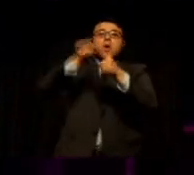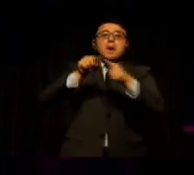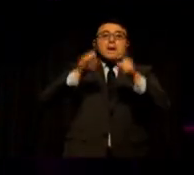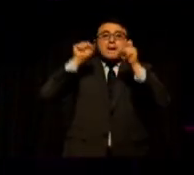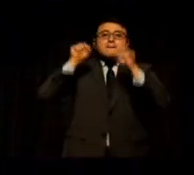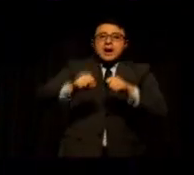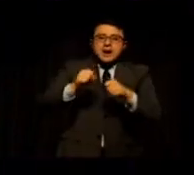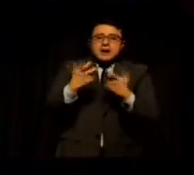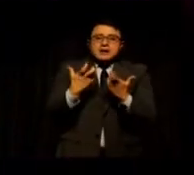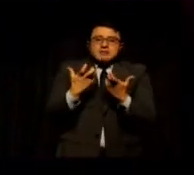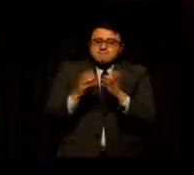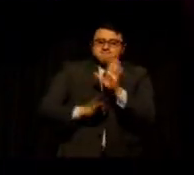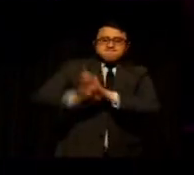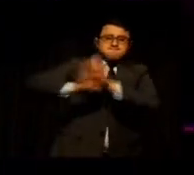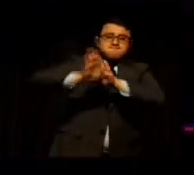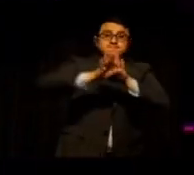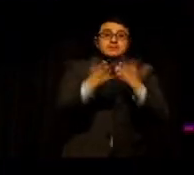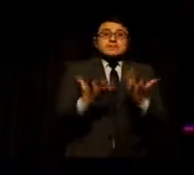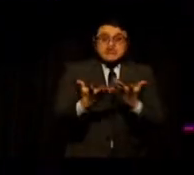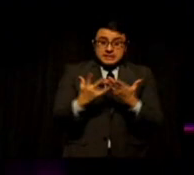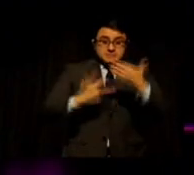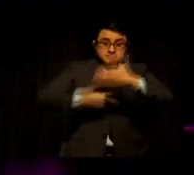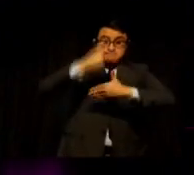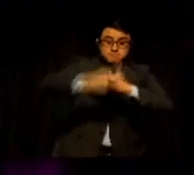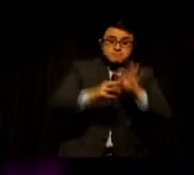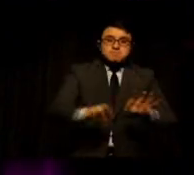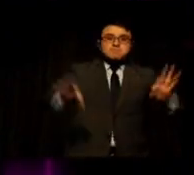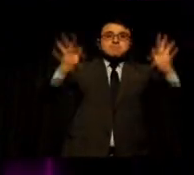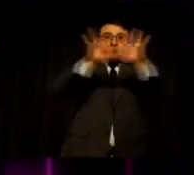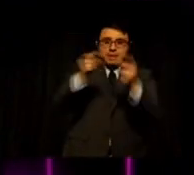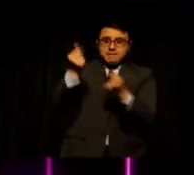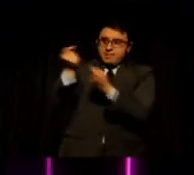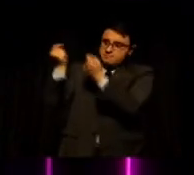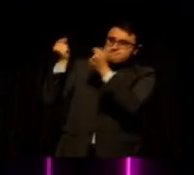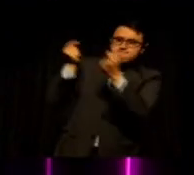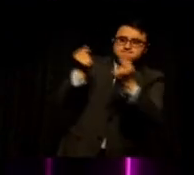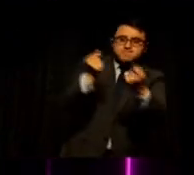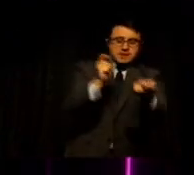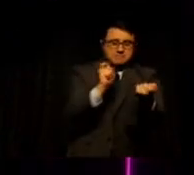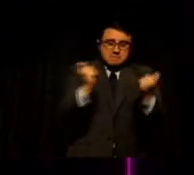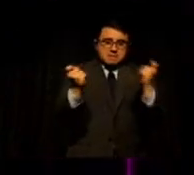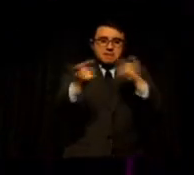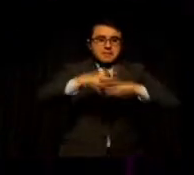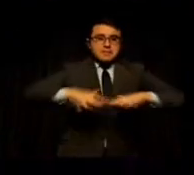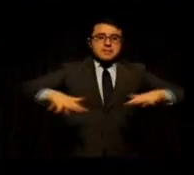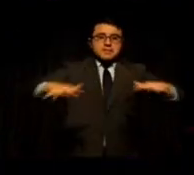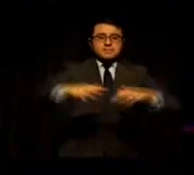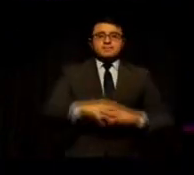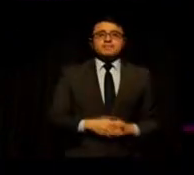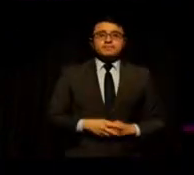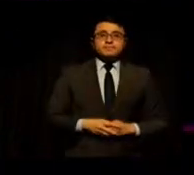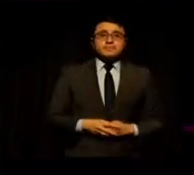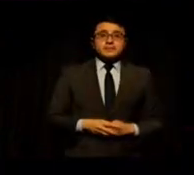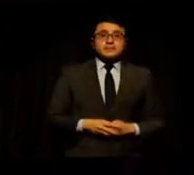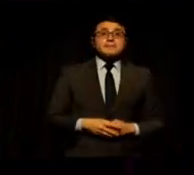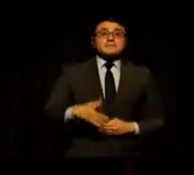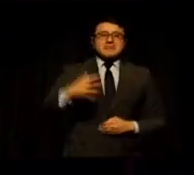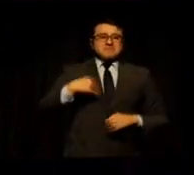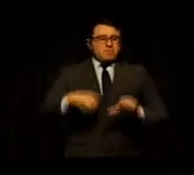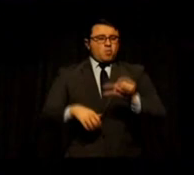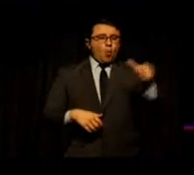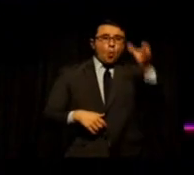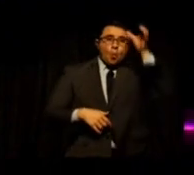importantísimos donde movilizamos capital y hacemos transformación pero todo esto también se une con otro concepto